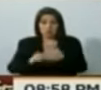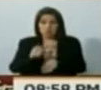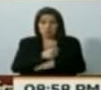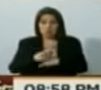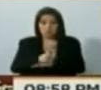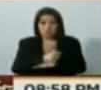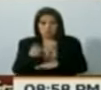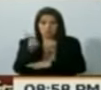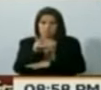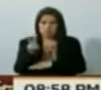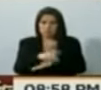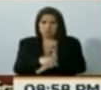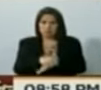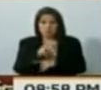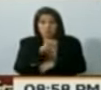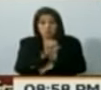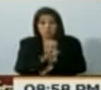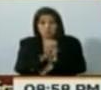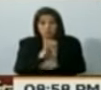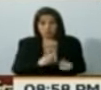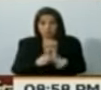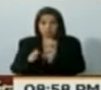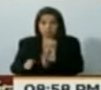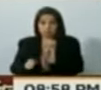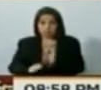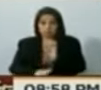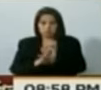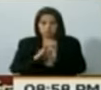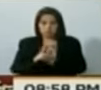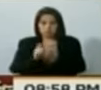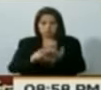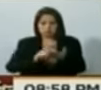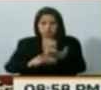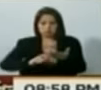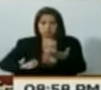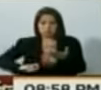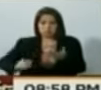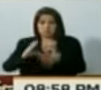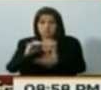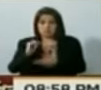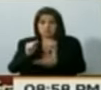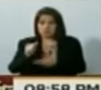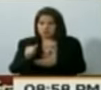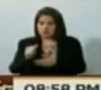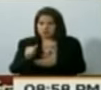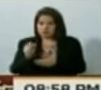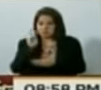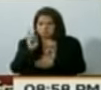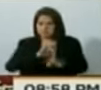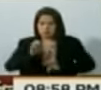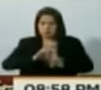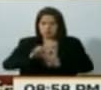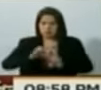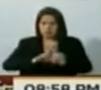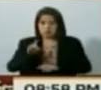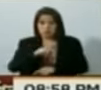4. Actualmente se encuentra en proceso de redacción por parte de la CIA, la cual será sometida luego a revisión por